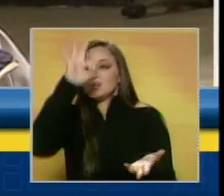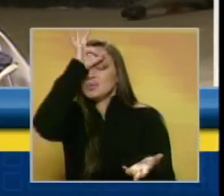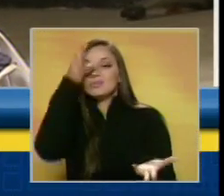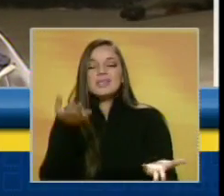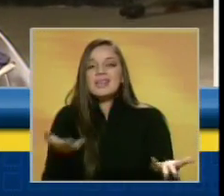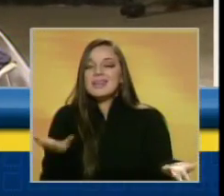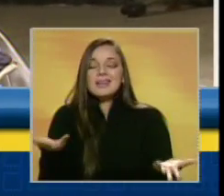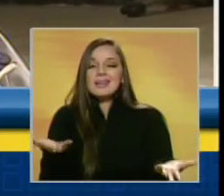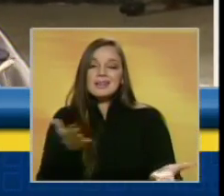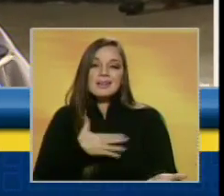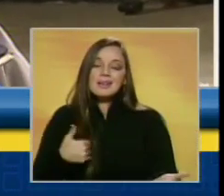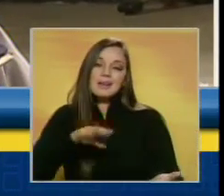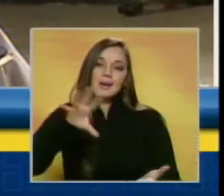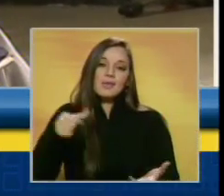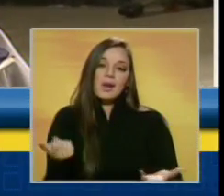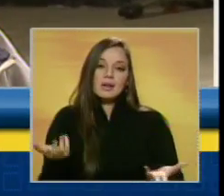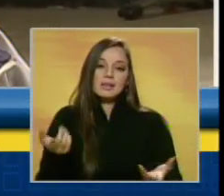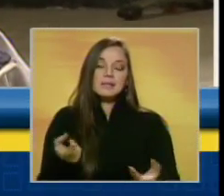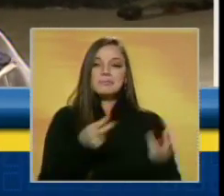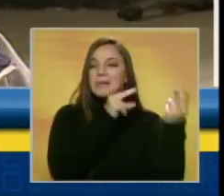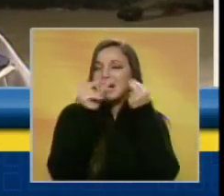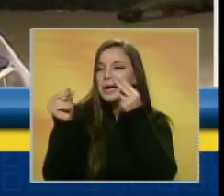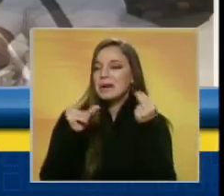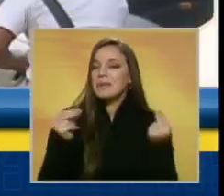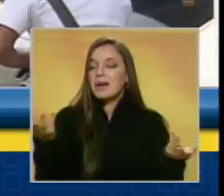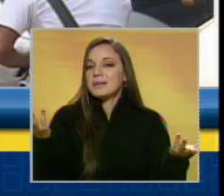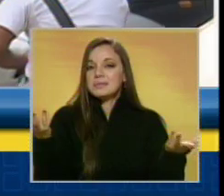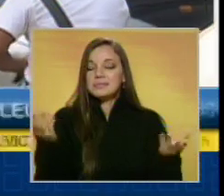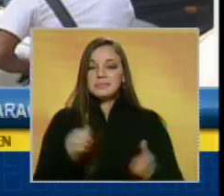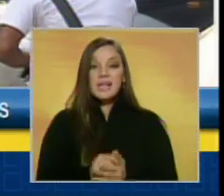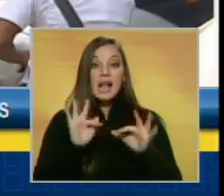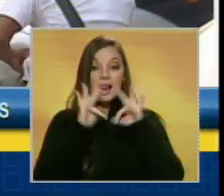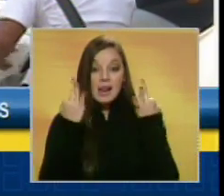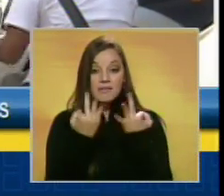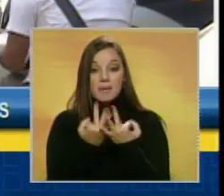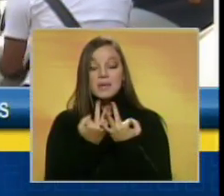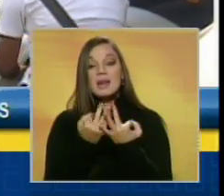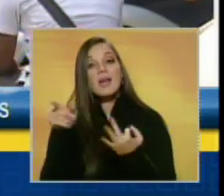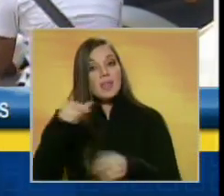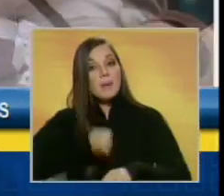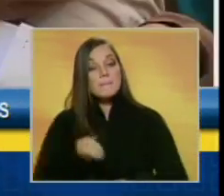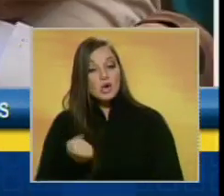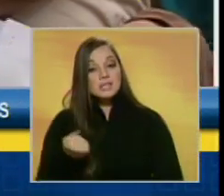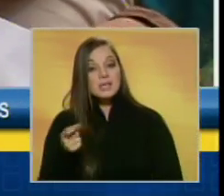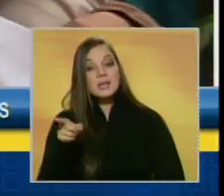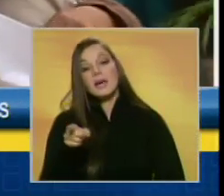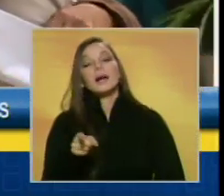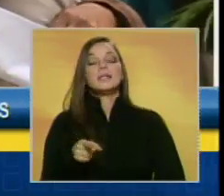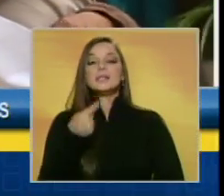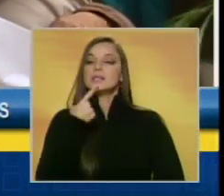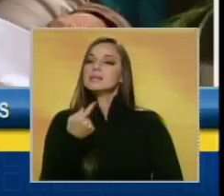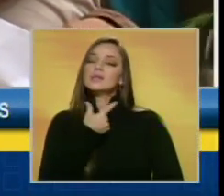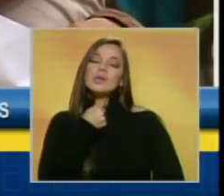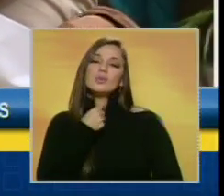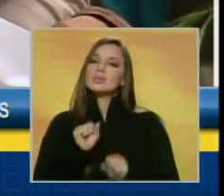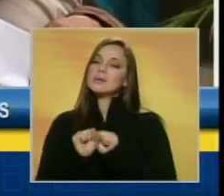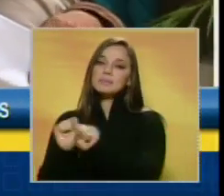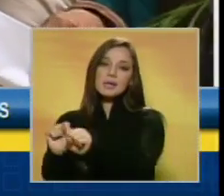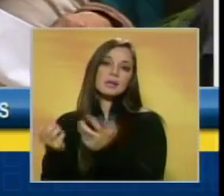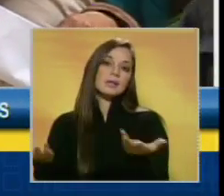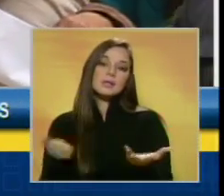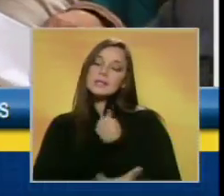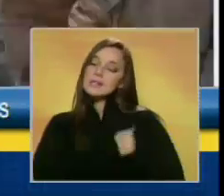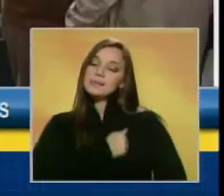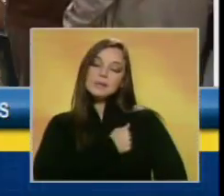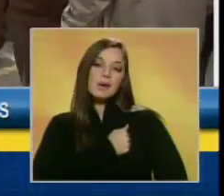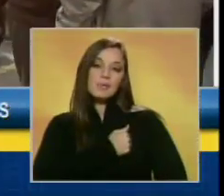decir cómo, si no versiones que me han dado así, no te puedo decir otra cosa, ¿no? Familiares del supervisor agregado Jorman León condenaron el crimen y lamentaron que se